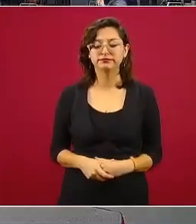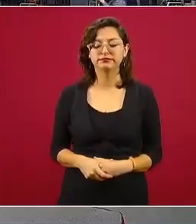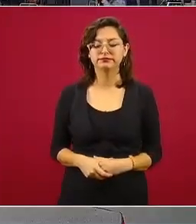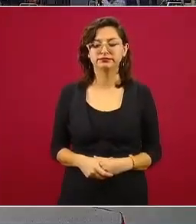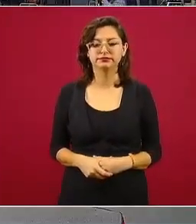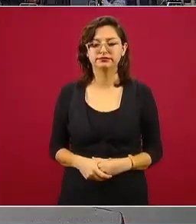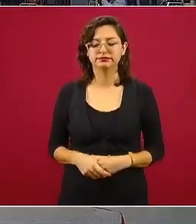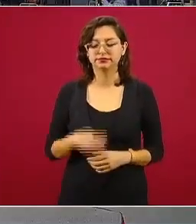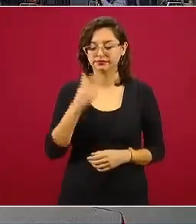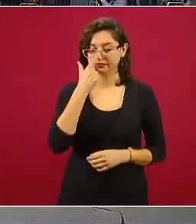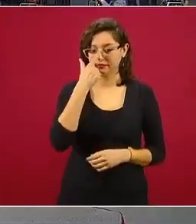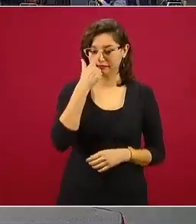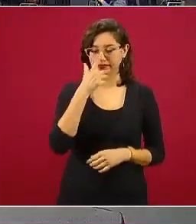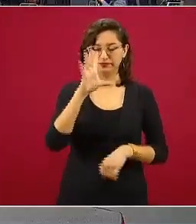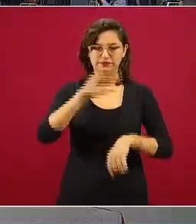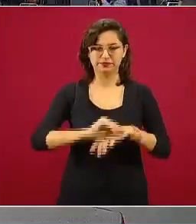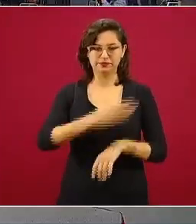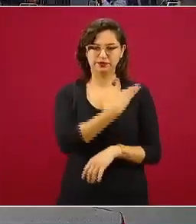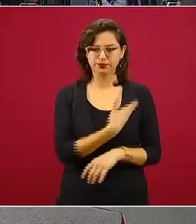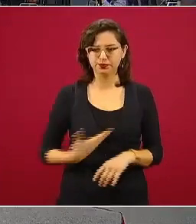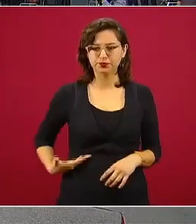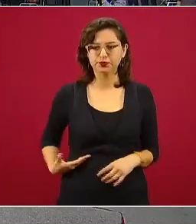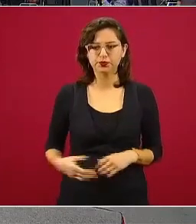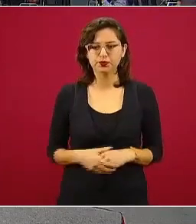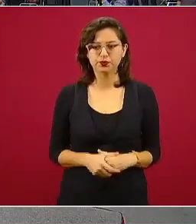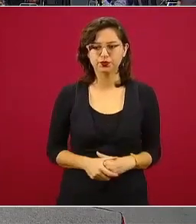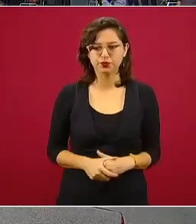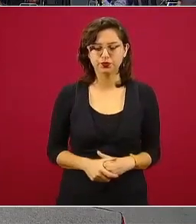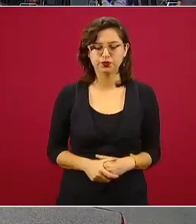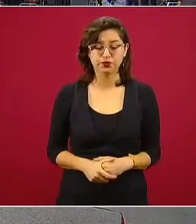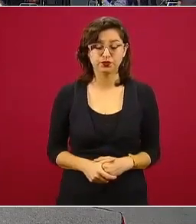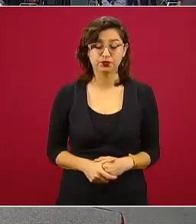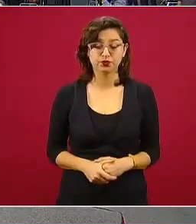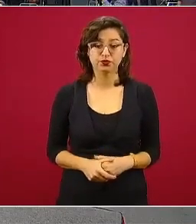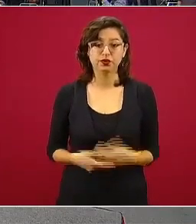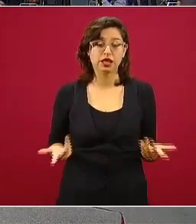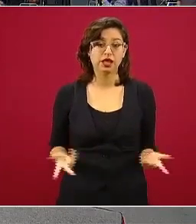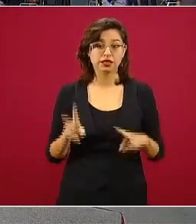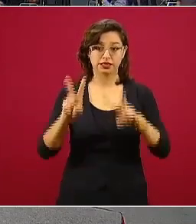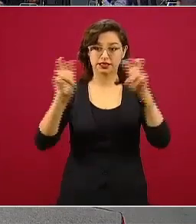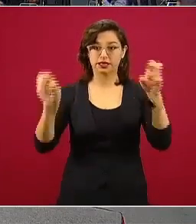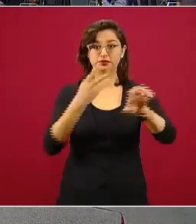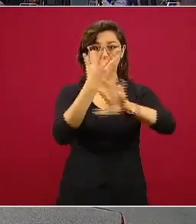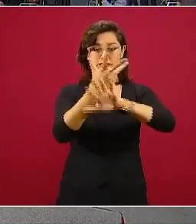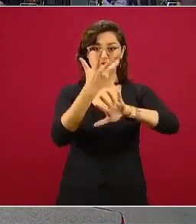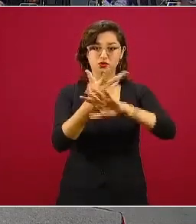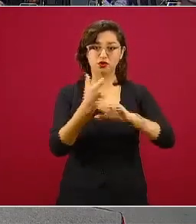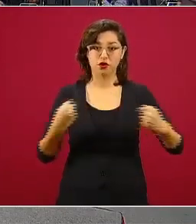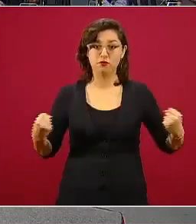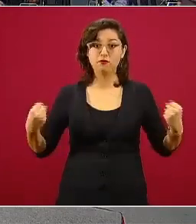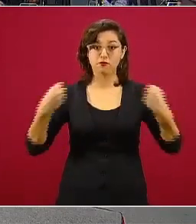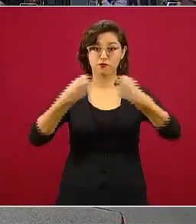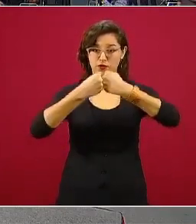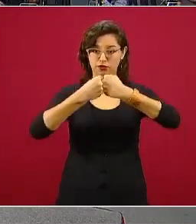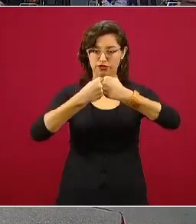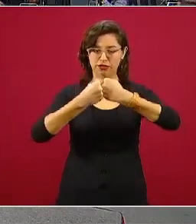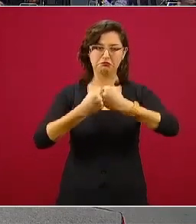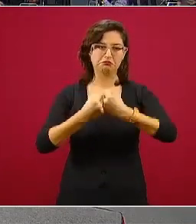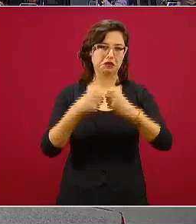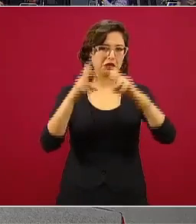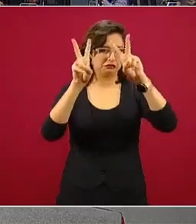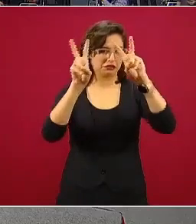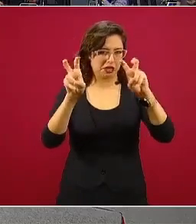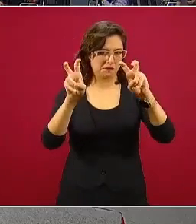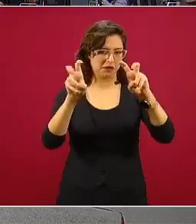Con su permiso, señor presidente. Bueno, respecto a la frontera con Estados Unidos, hay varios